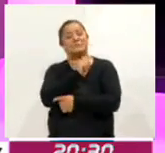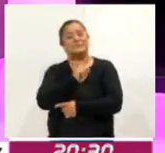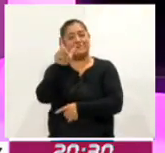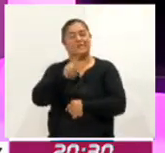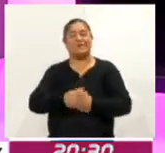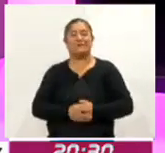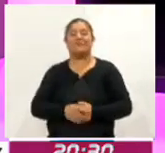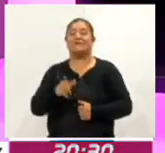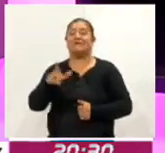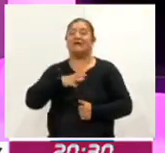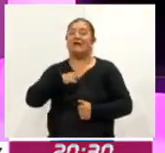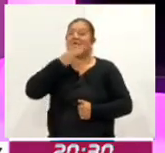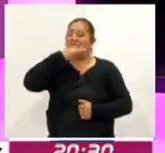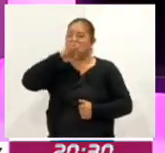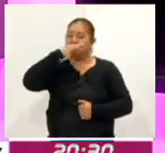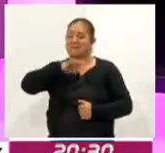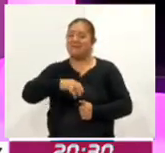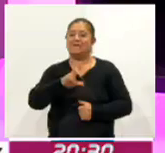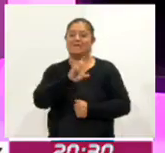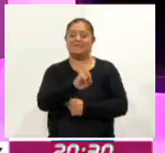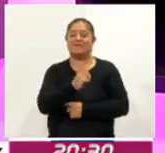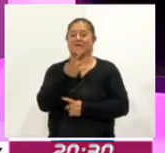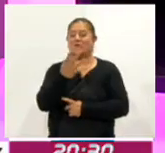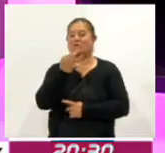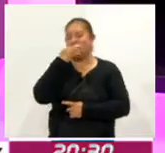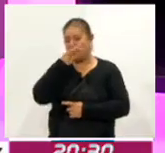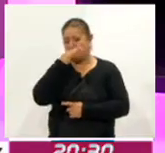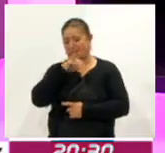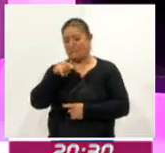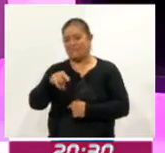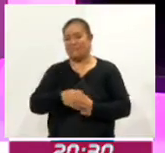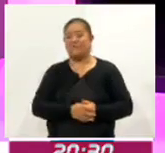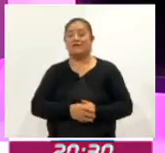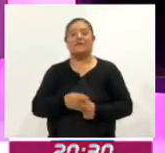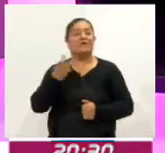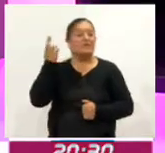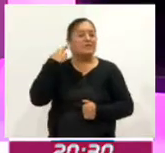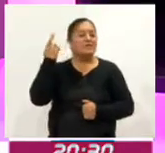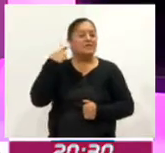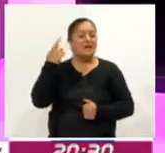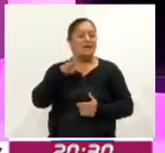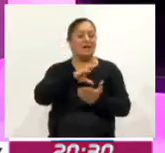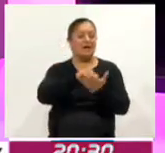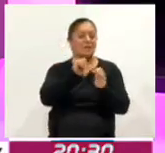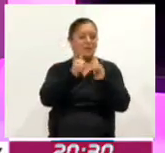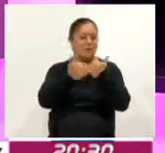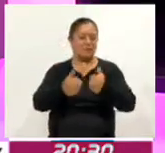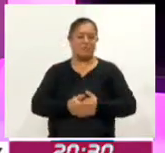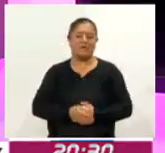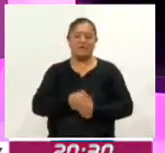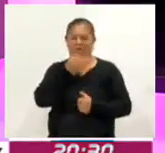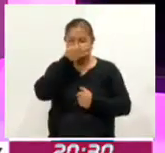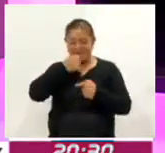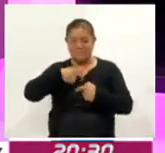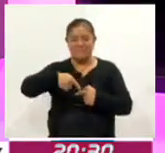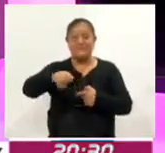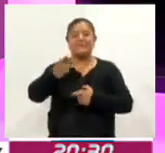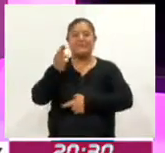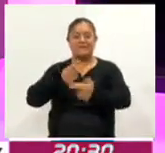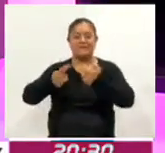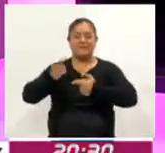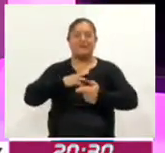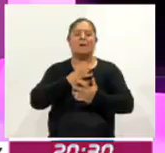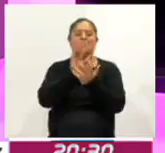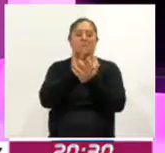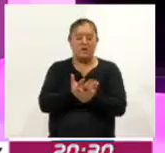los que estarán festejando este 34 aniversario Radio Calpulalpan. En un momento más regresamos, hacemos una pausa